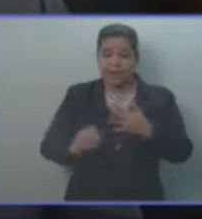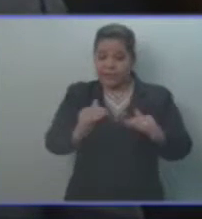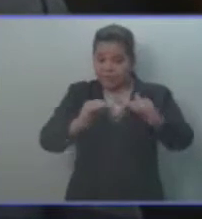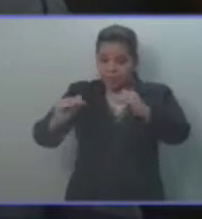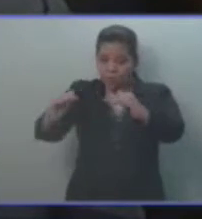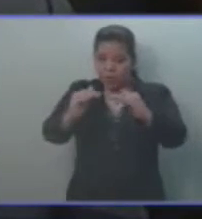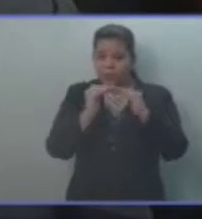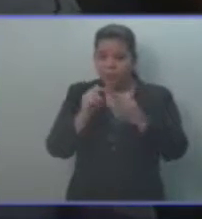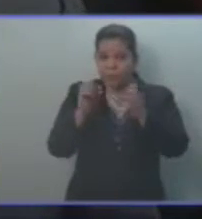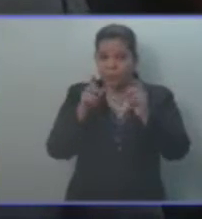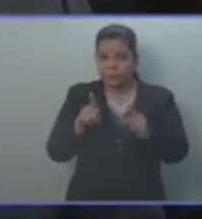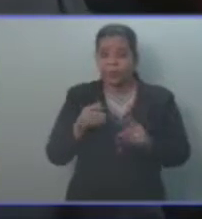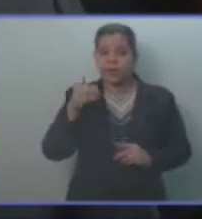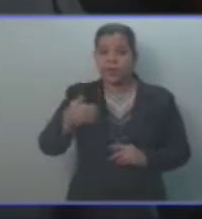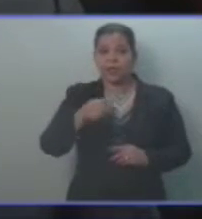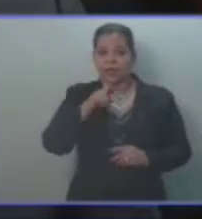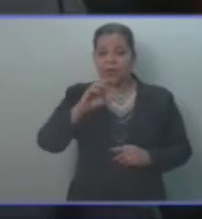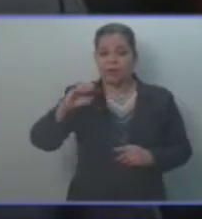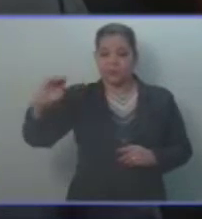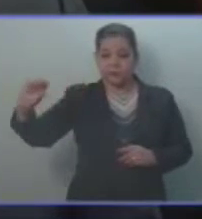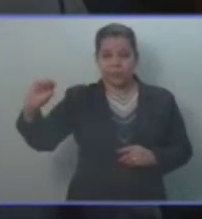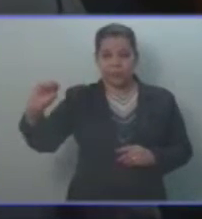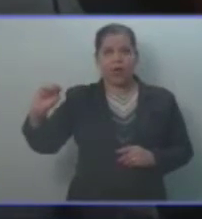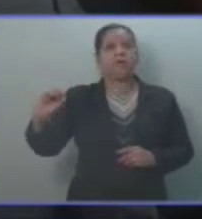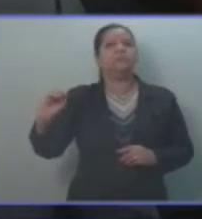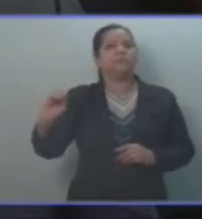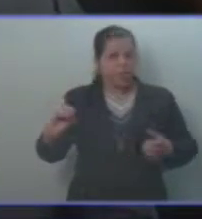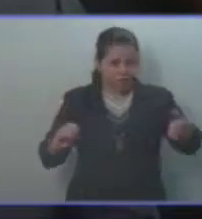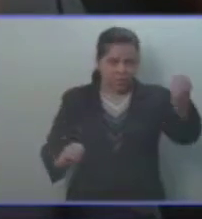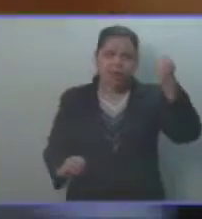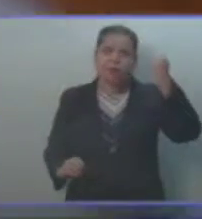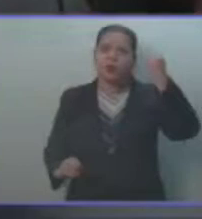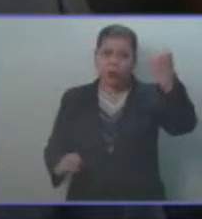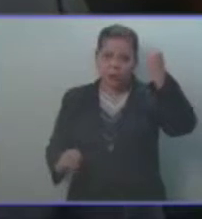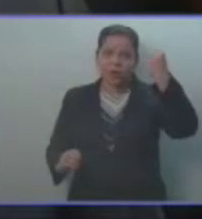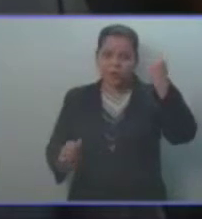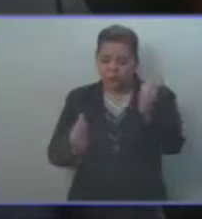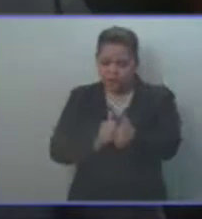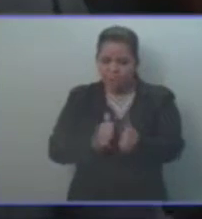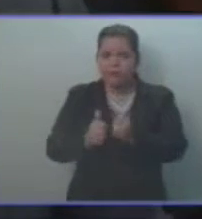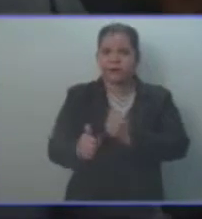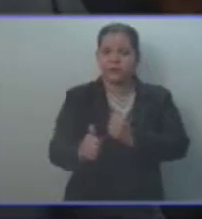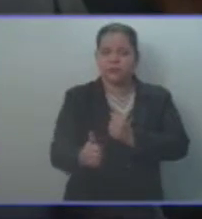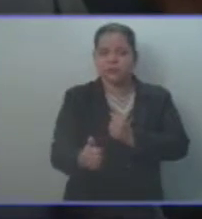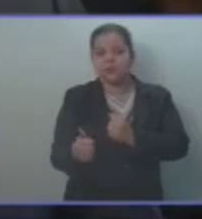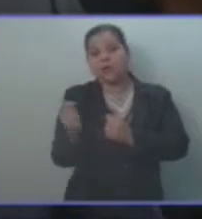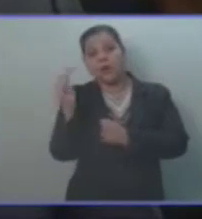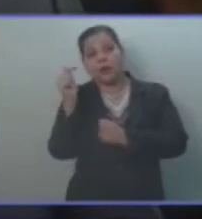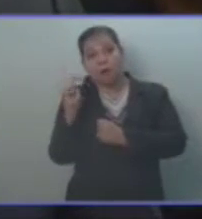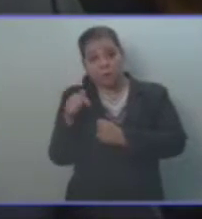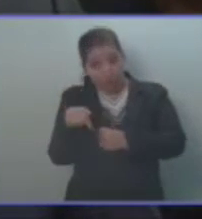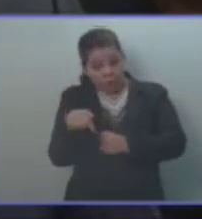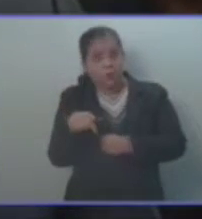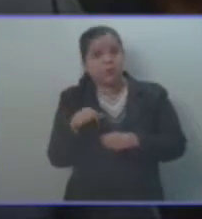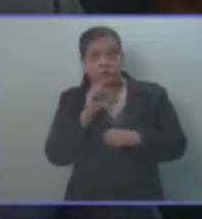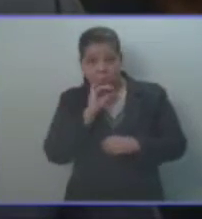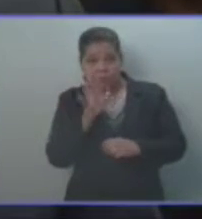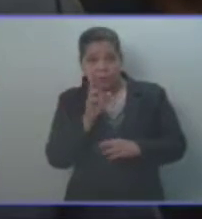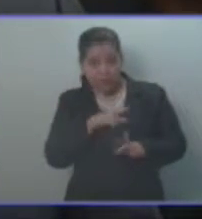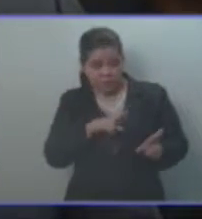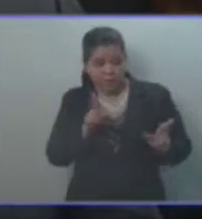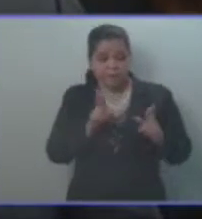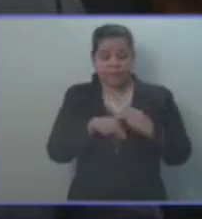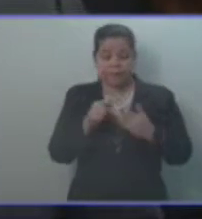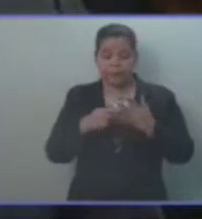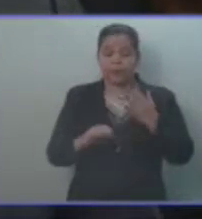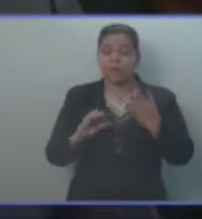oportunidades en el año 2000, que fue un avance importantísimo. Hoy puedo decir que esta reforma a la